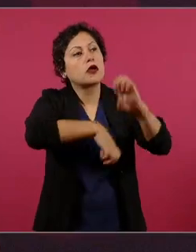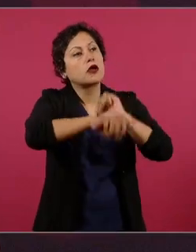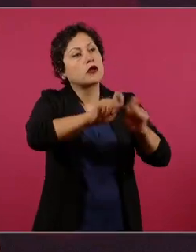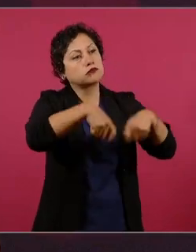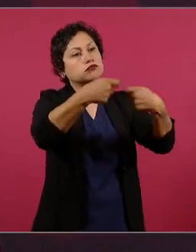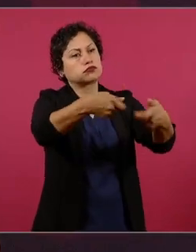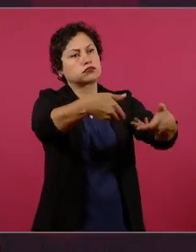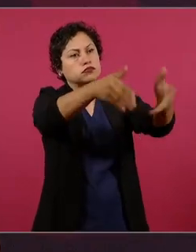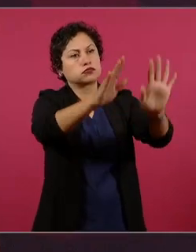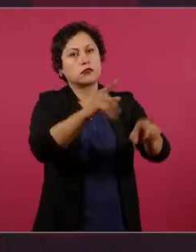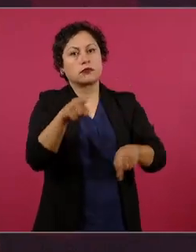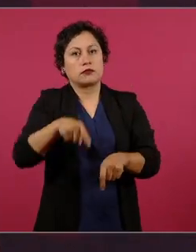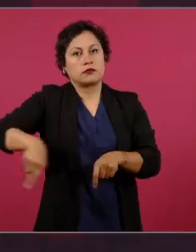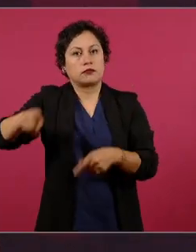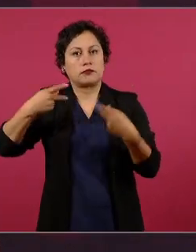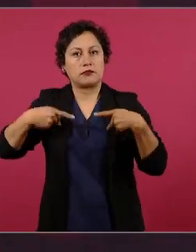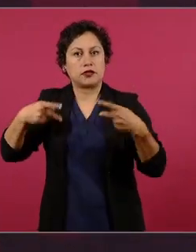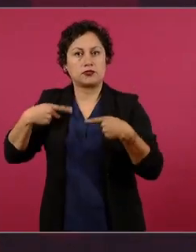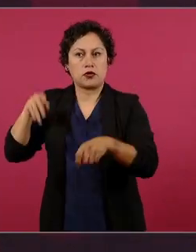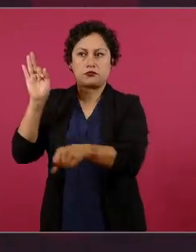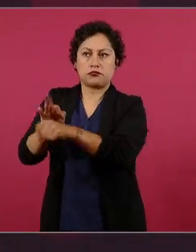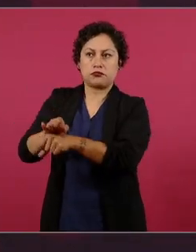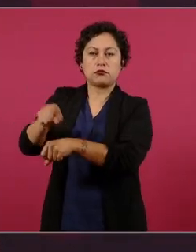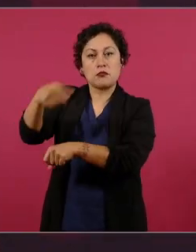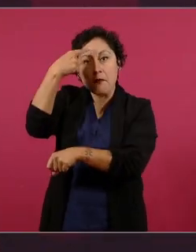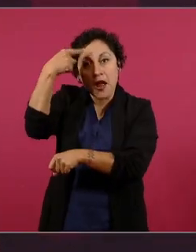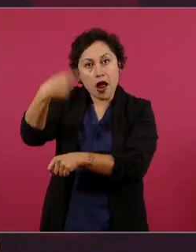transporte público.